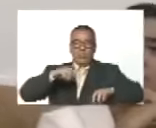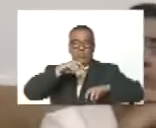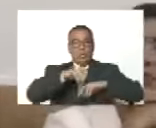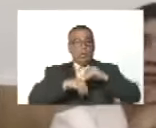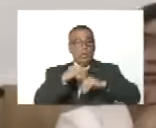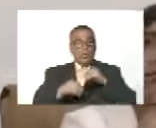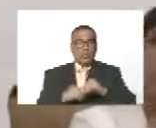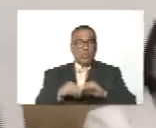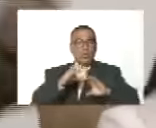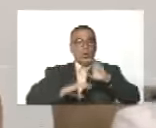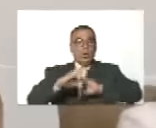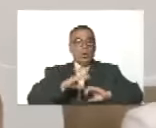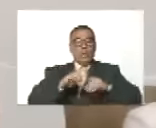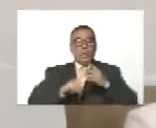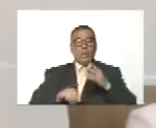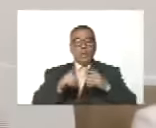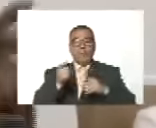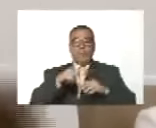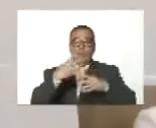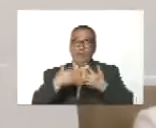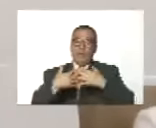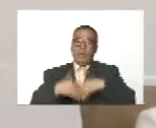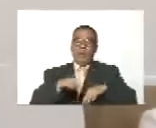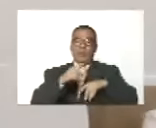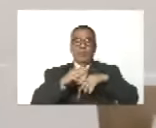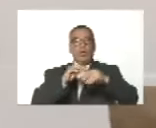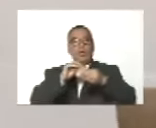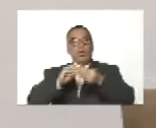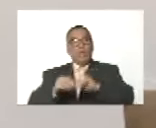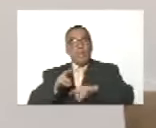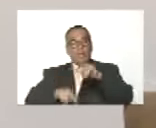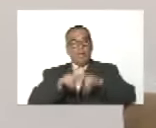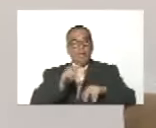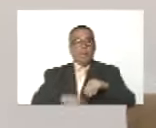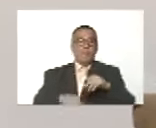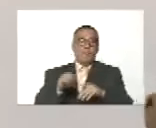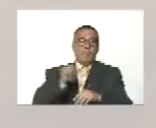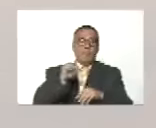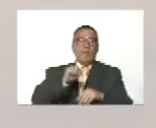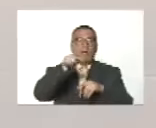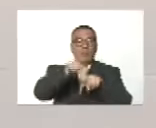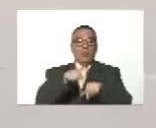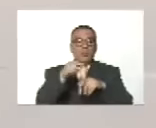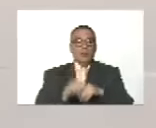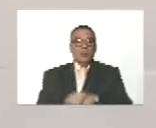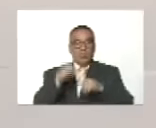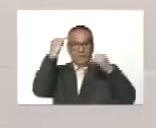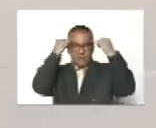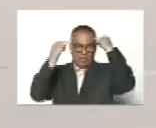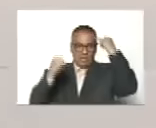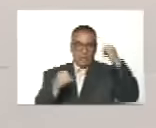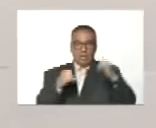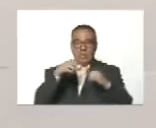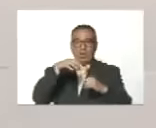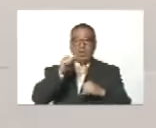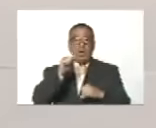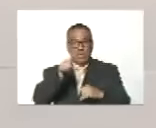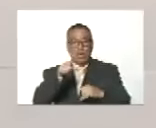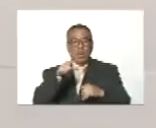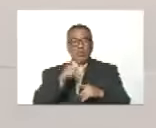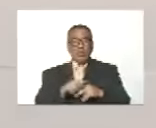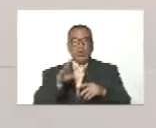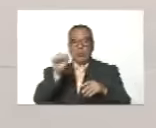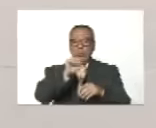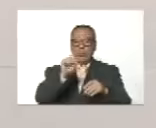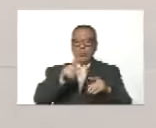científica, en cada esquina hay una industria, una fábrica, una construcción. Hay taxis que lo maneja ya la inteligencia artificial de manera remota. Tú